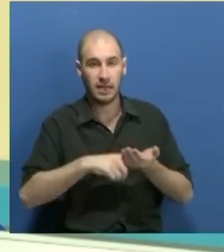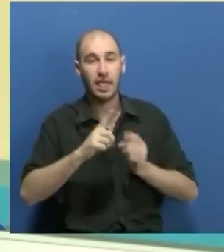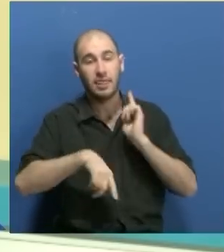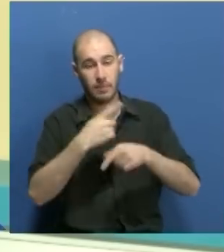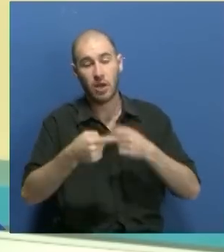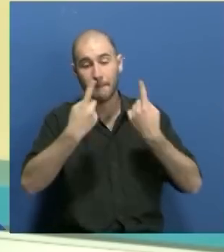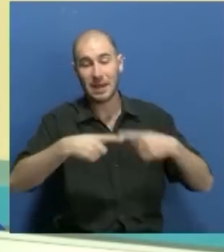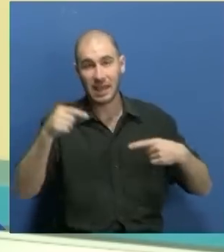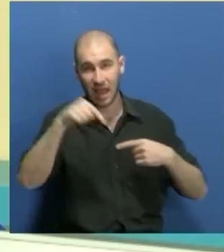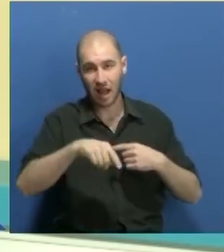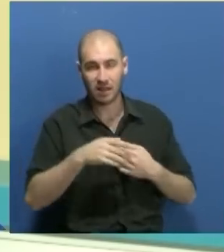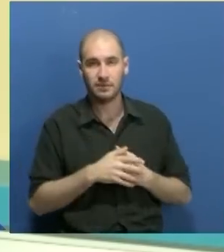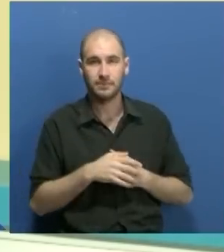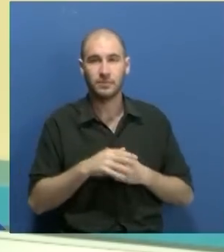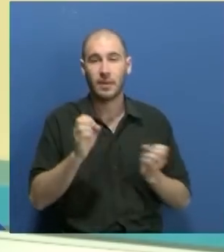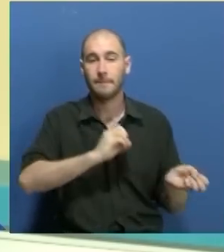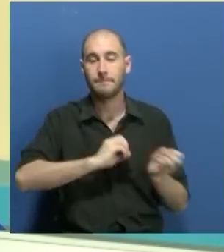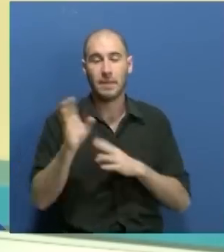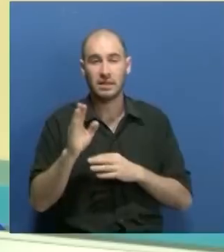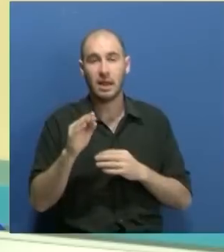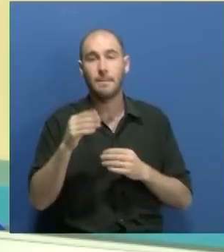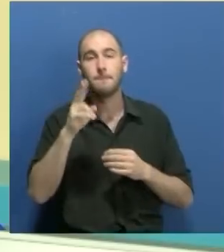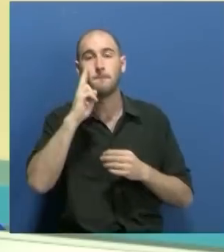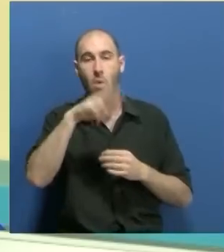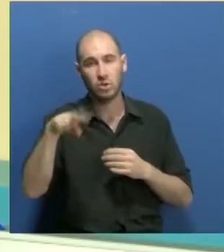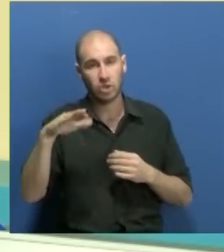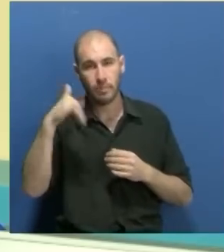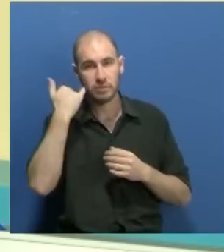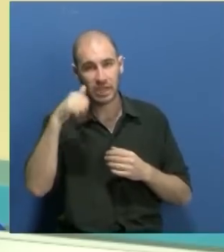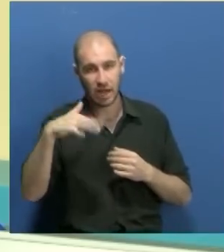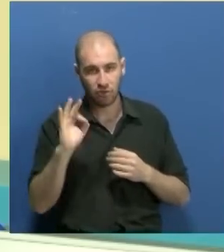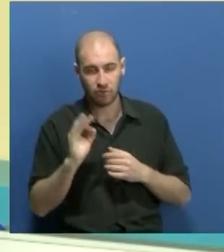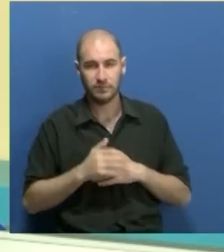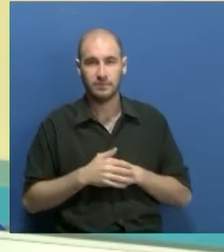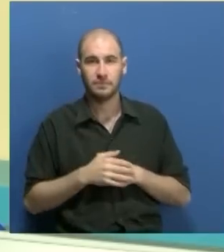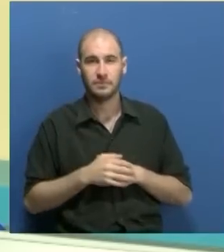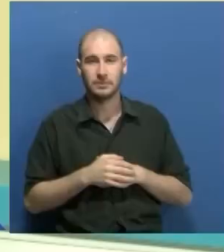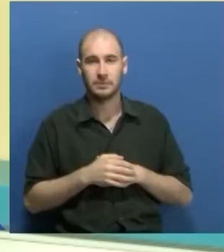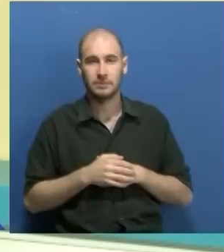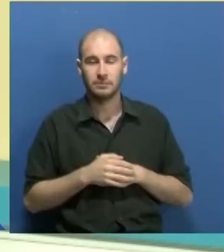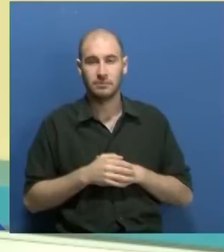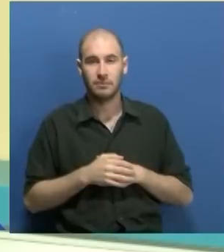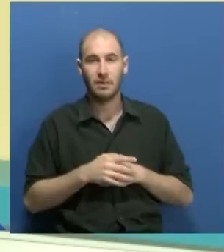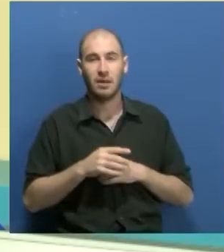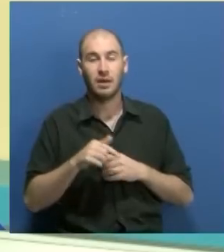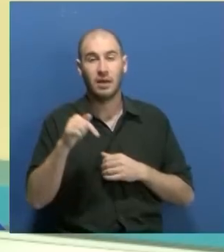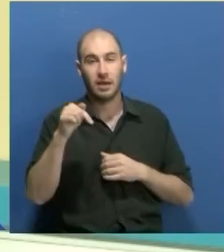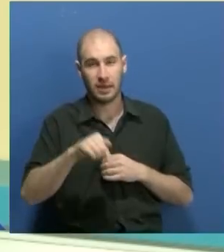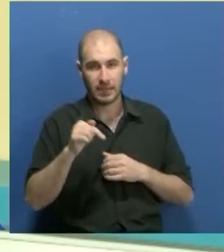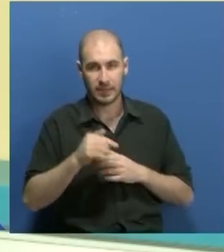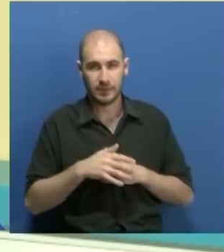ese material sí va al Cornelio Moyano, que es donde ella tiene el lugar de trabajo, y sí, a partir de